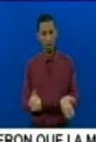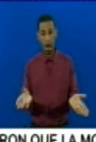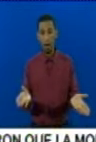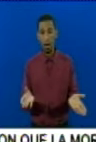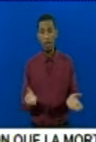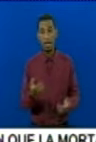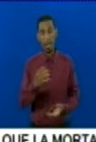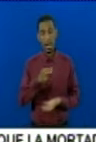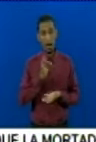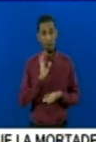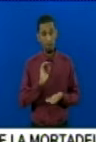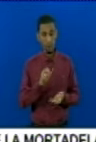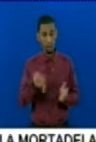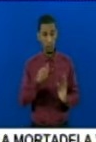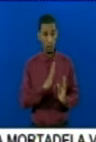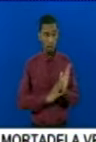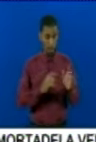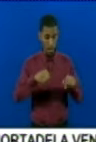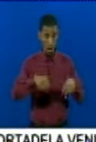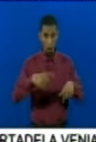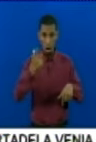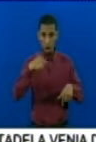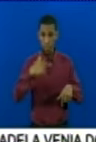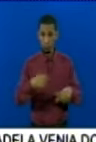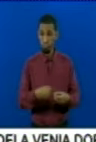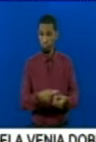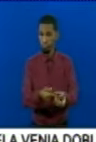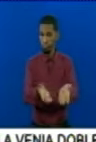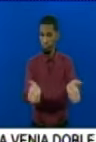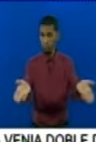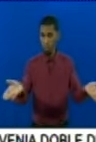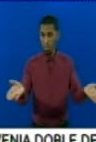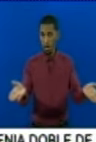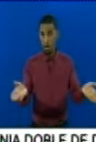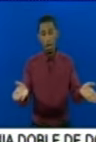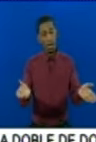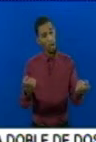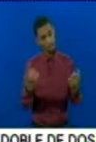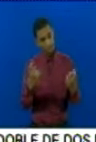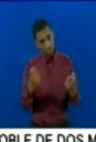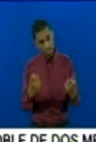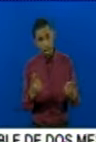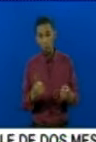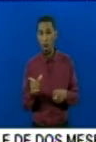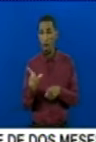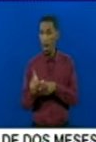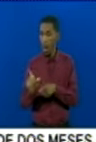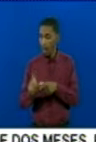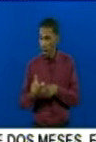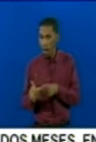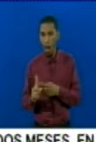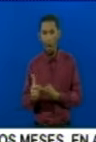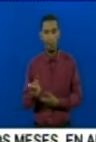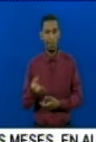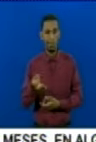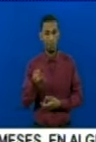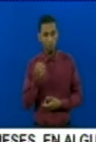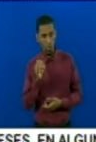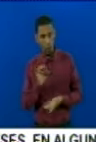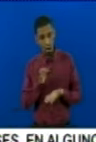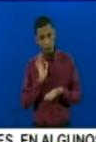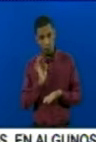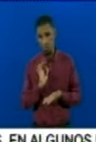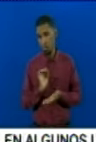todos los consumidores. Aún quedan pendientes porque la industria produzca unas 62 toneladas de café, pero